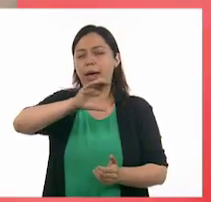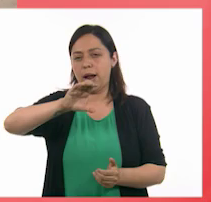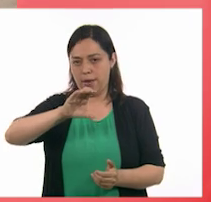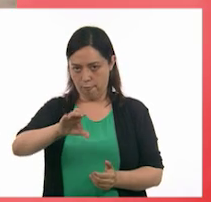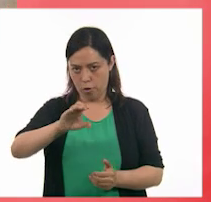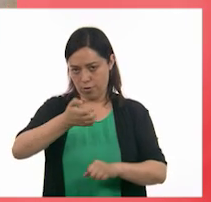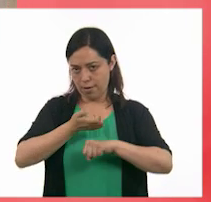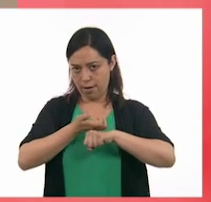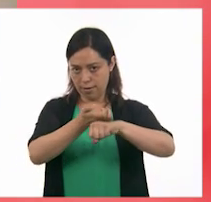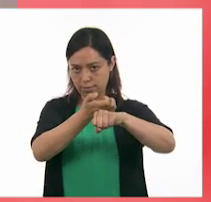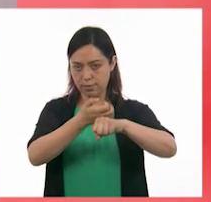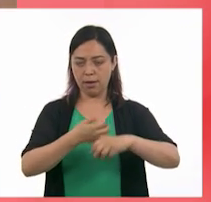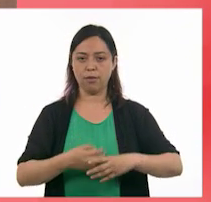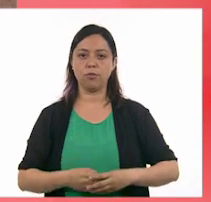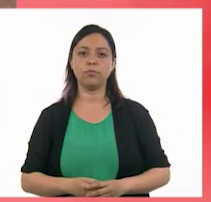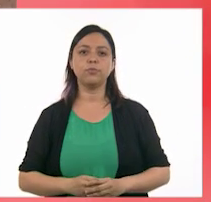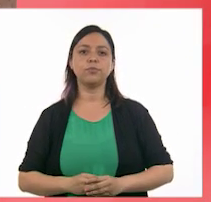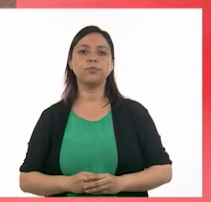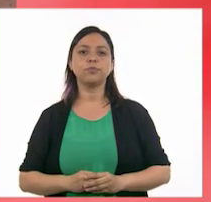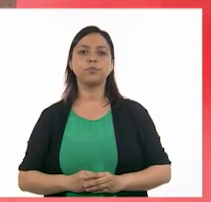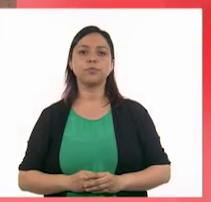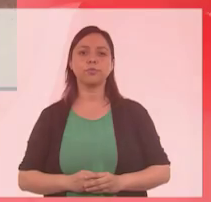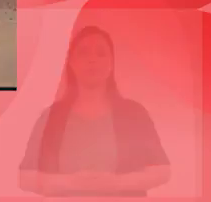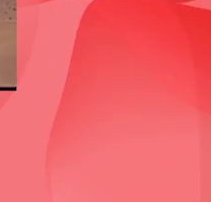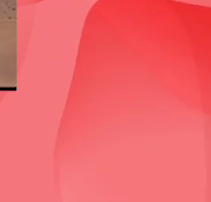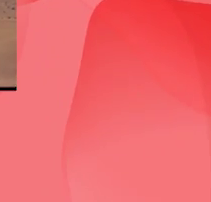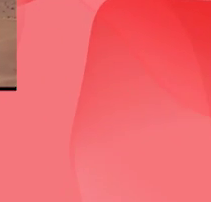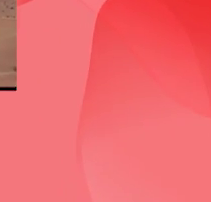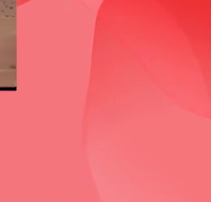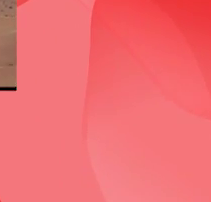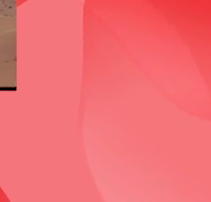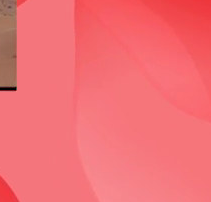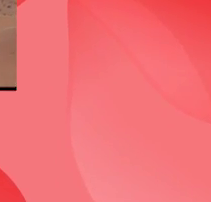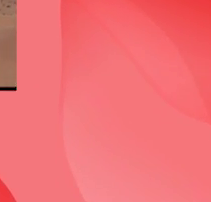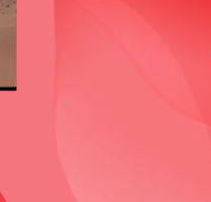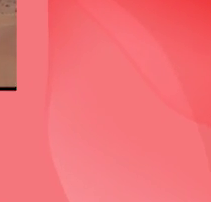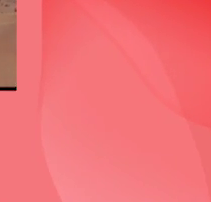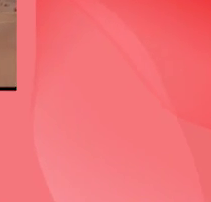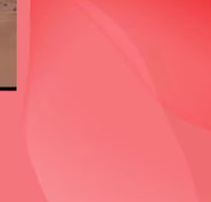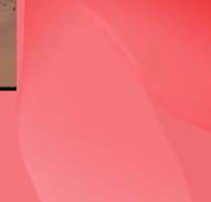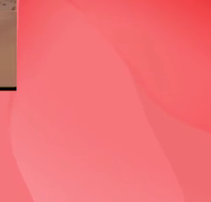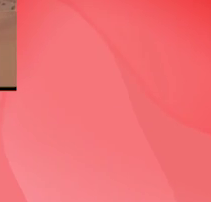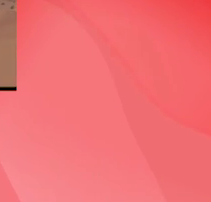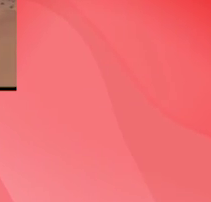de Baja California.